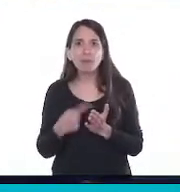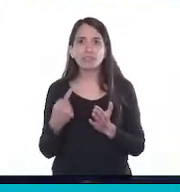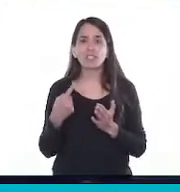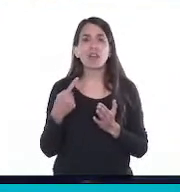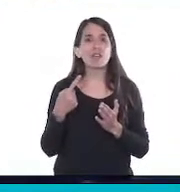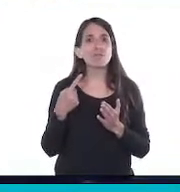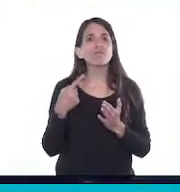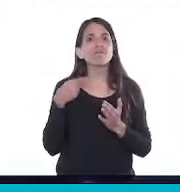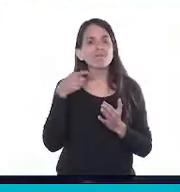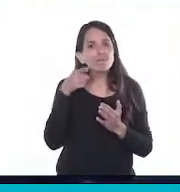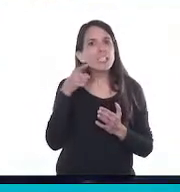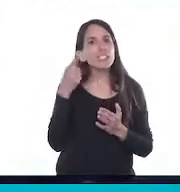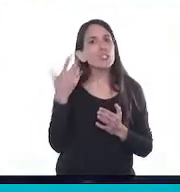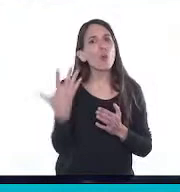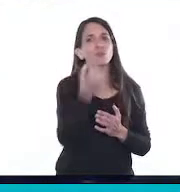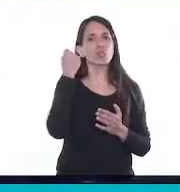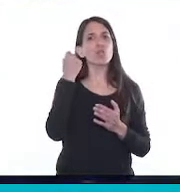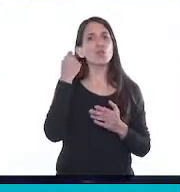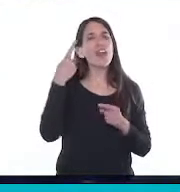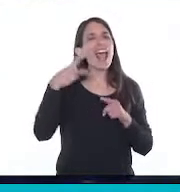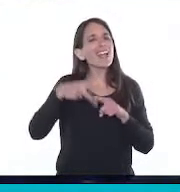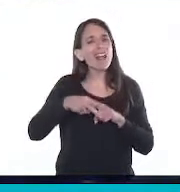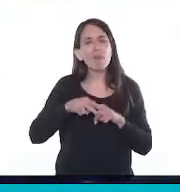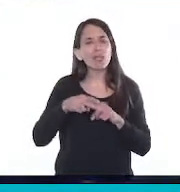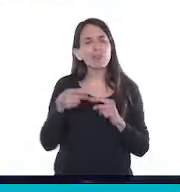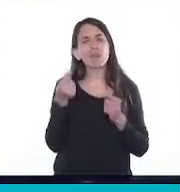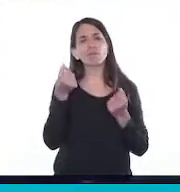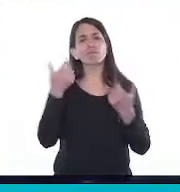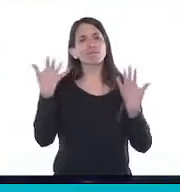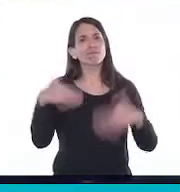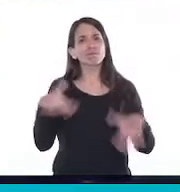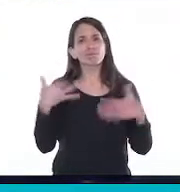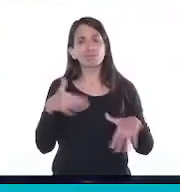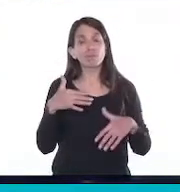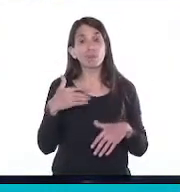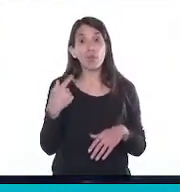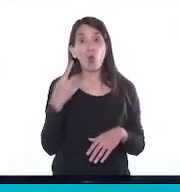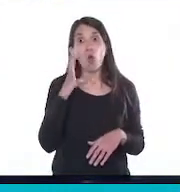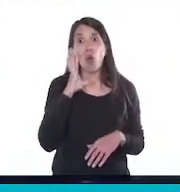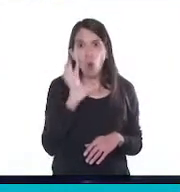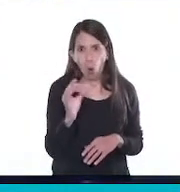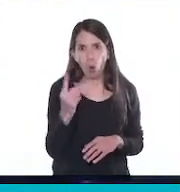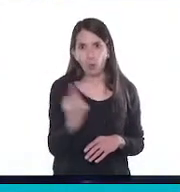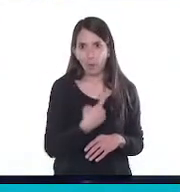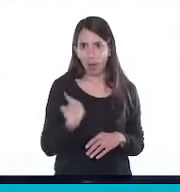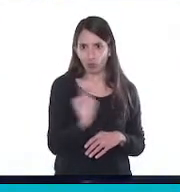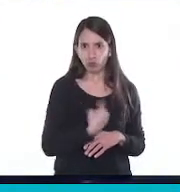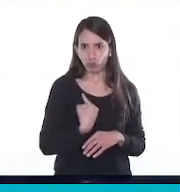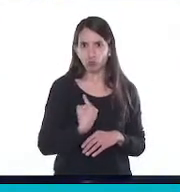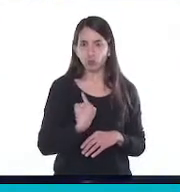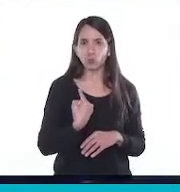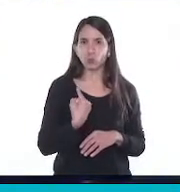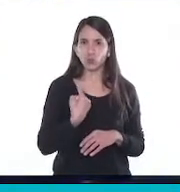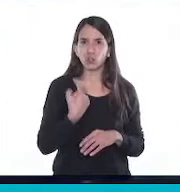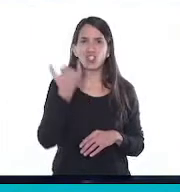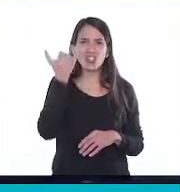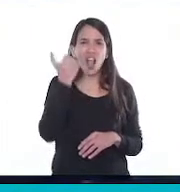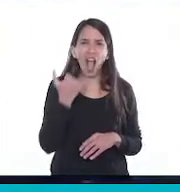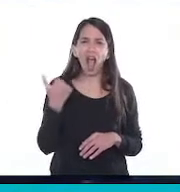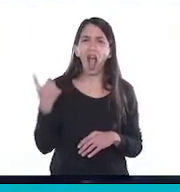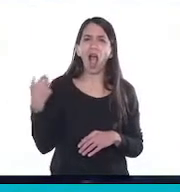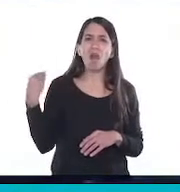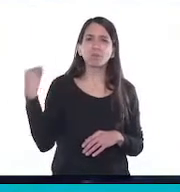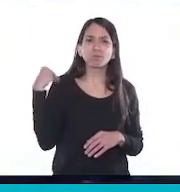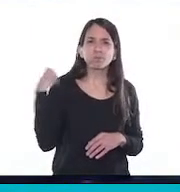políticas obviamente que para nosotros viene anexado a muchos proyectos que